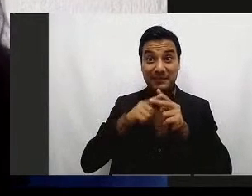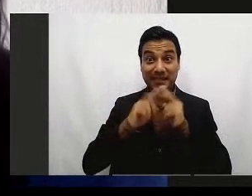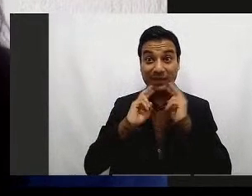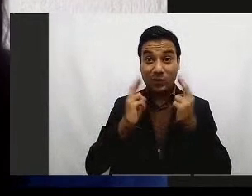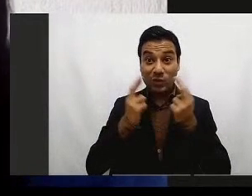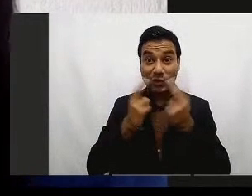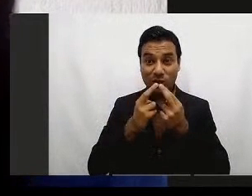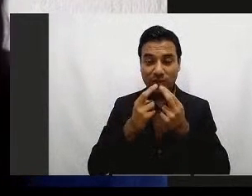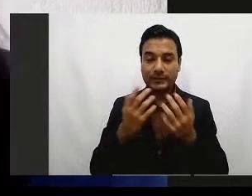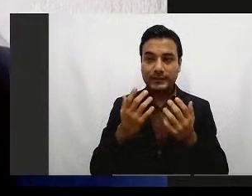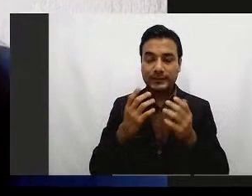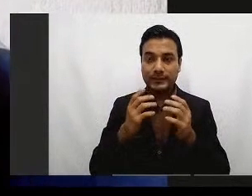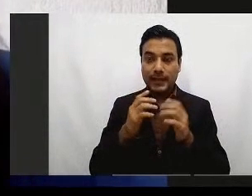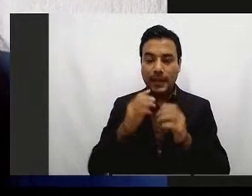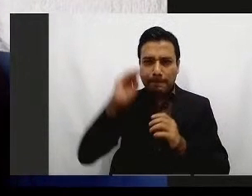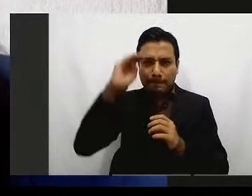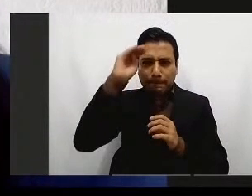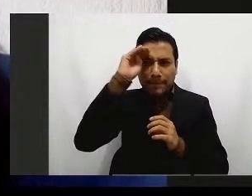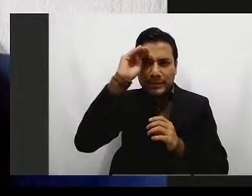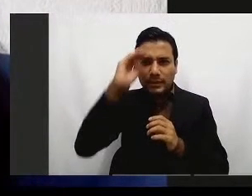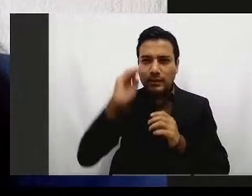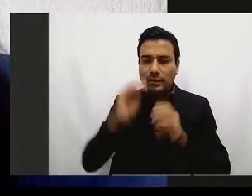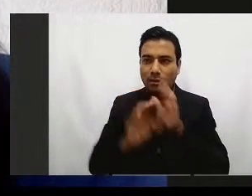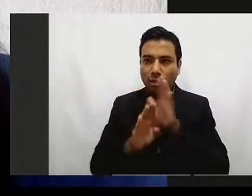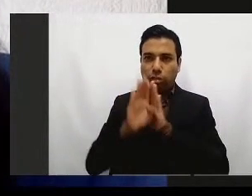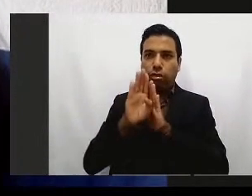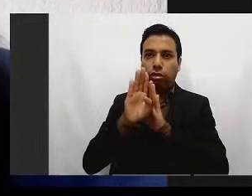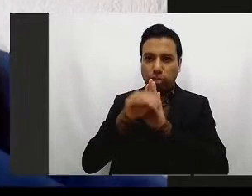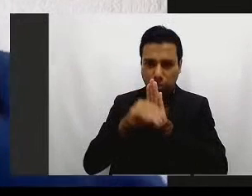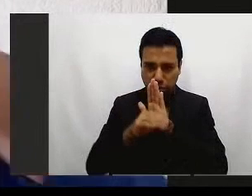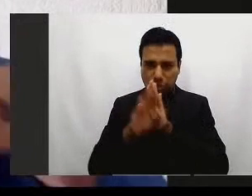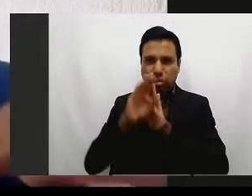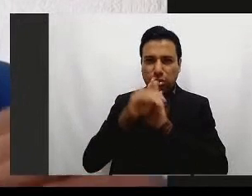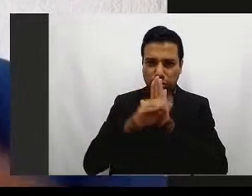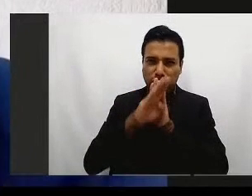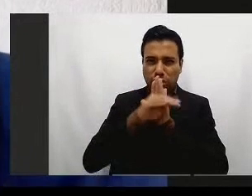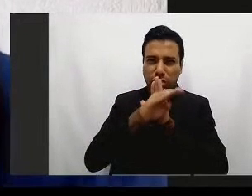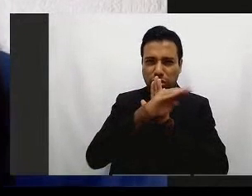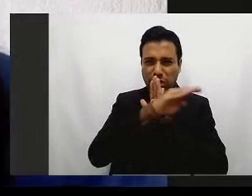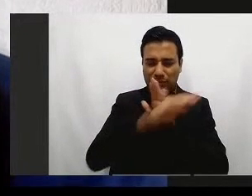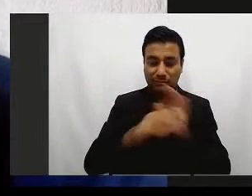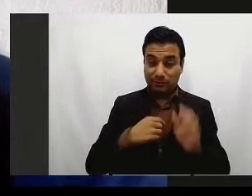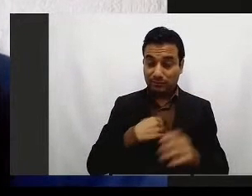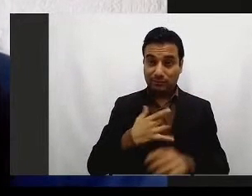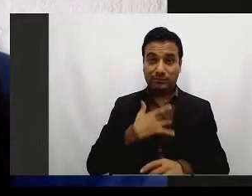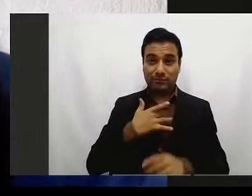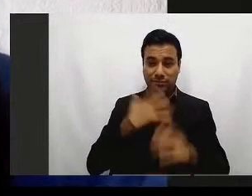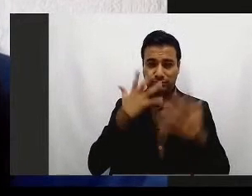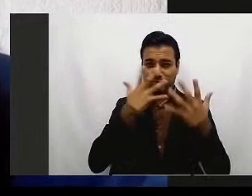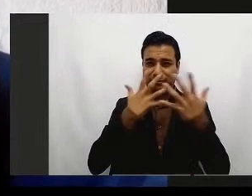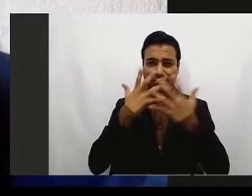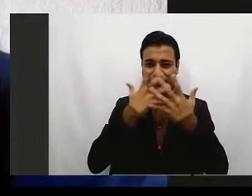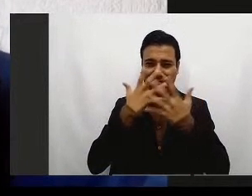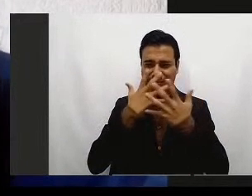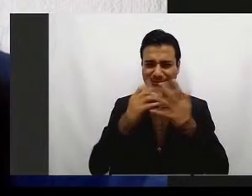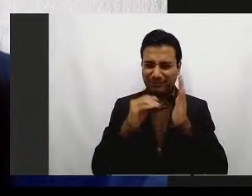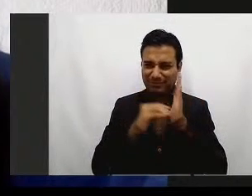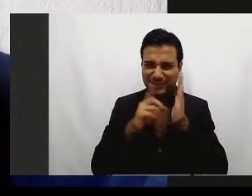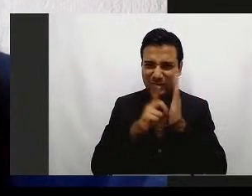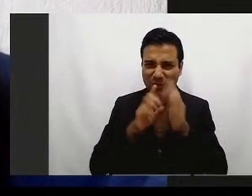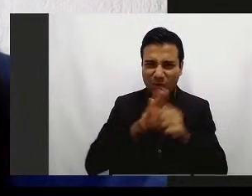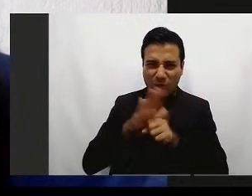línea súper que va para arriba y para abajo, ¿no? En la línea del tiempo de la metodología. Pero creo